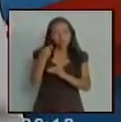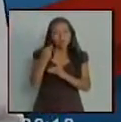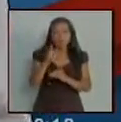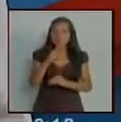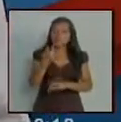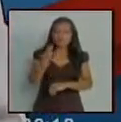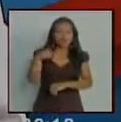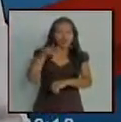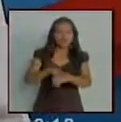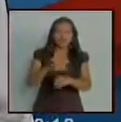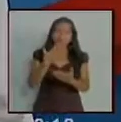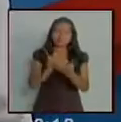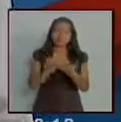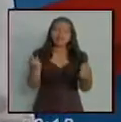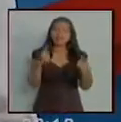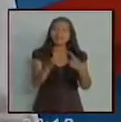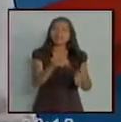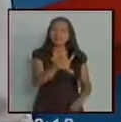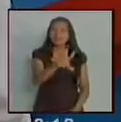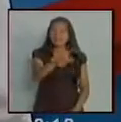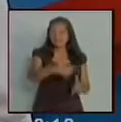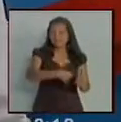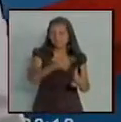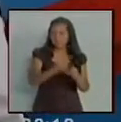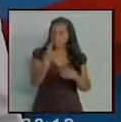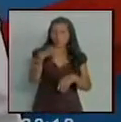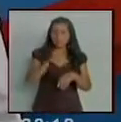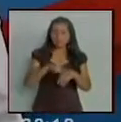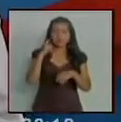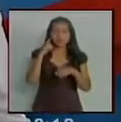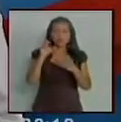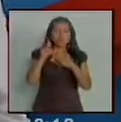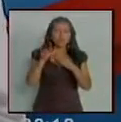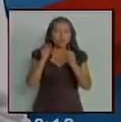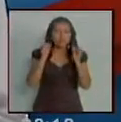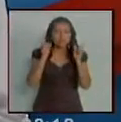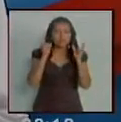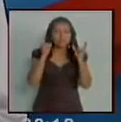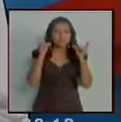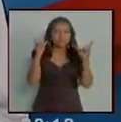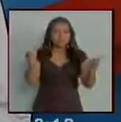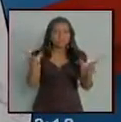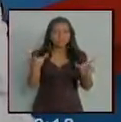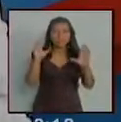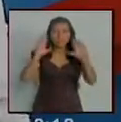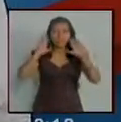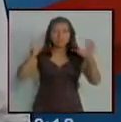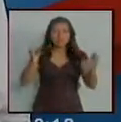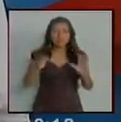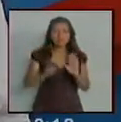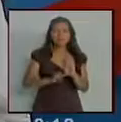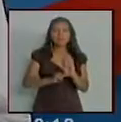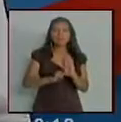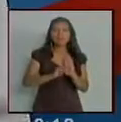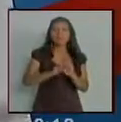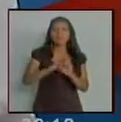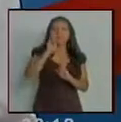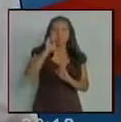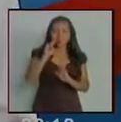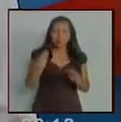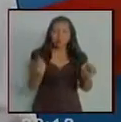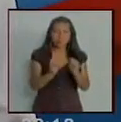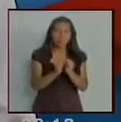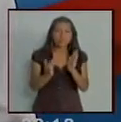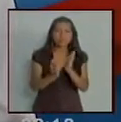es normal hasta los 3 meses. Pero más adelante se va acompañando esta maduración de la audición con